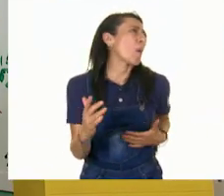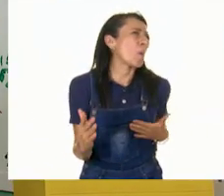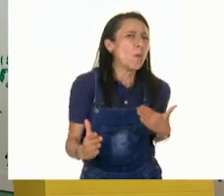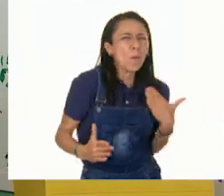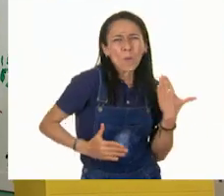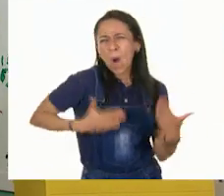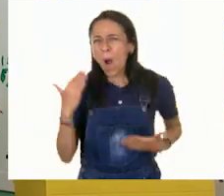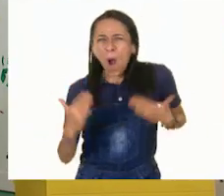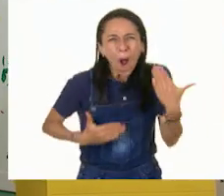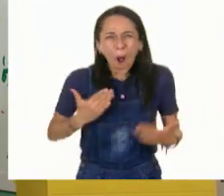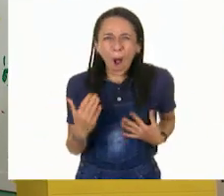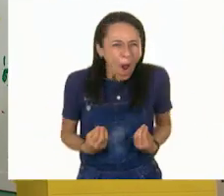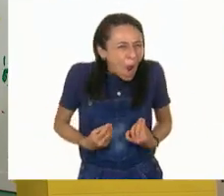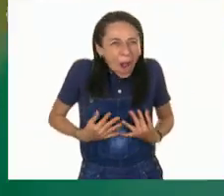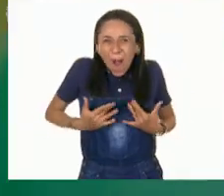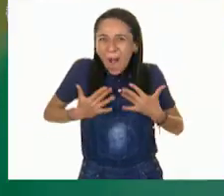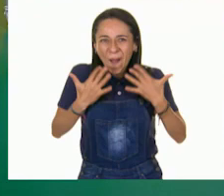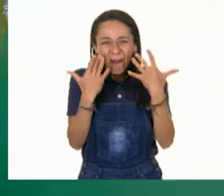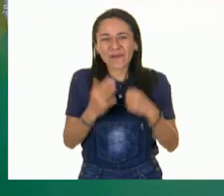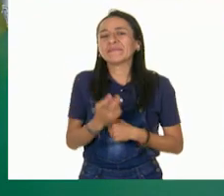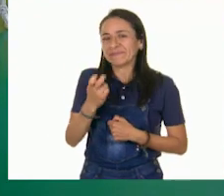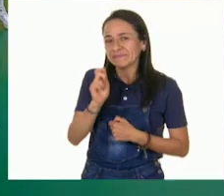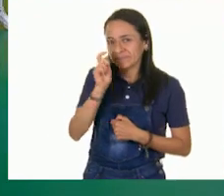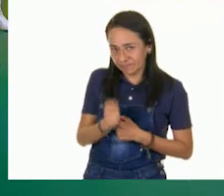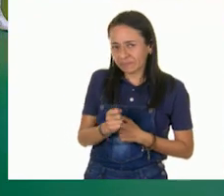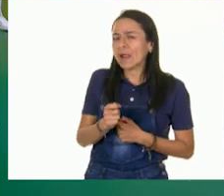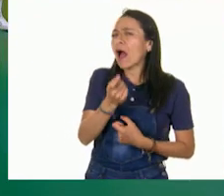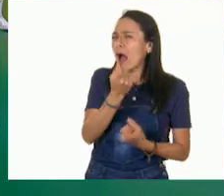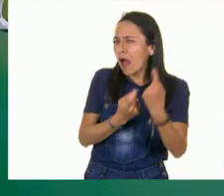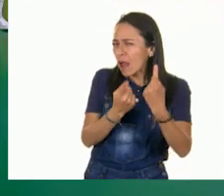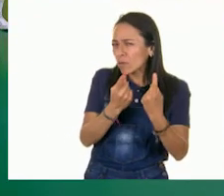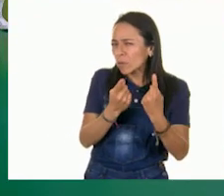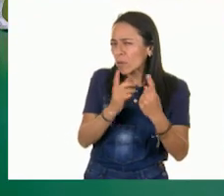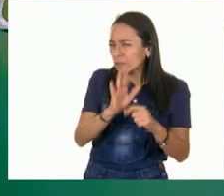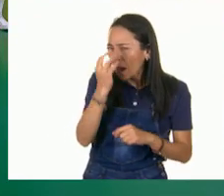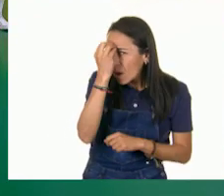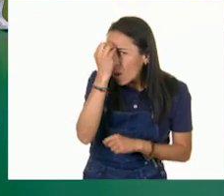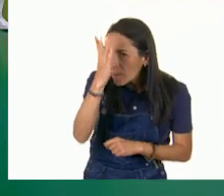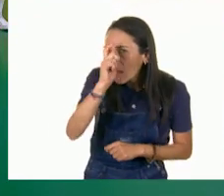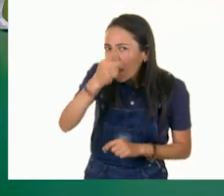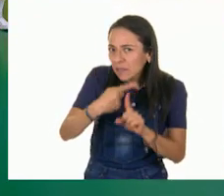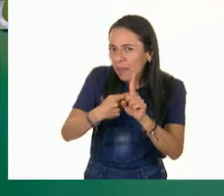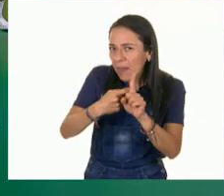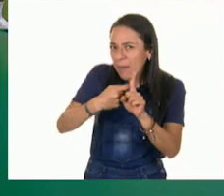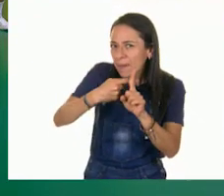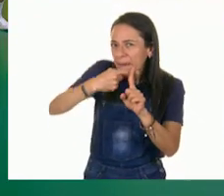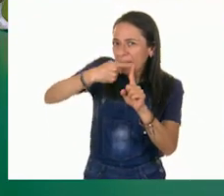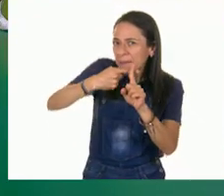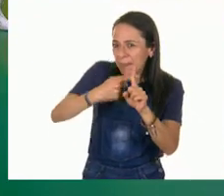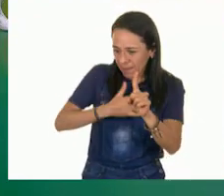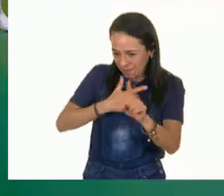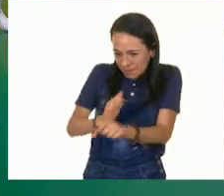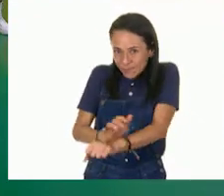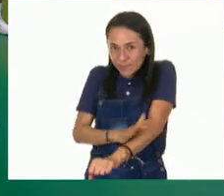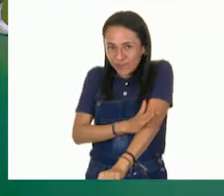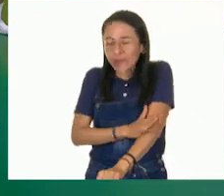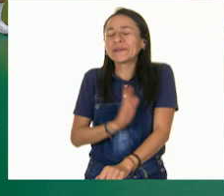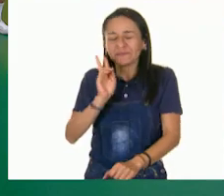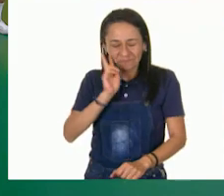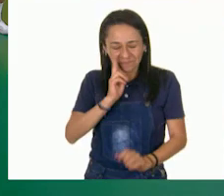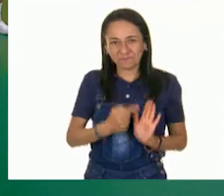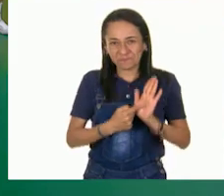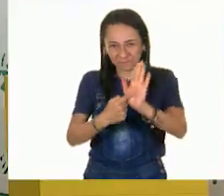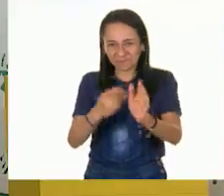si recordamos nuestro emocionómetro para aquellos que no lo tengan presente? Muy bien, me parece fabuloso. ¿Te parece? Muy bien. Para hacer este